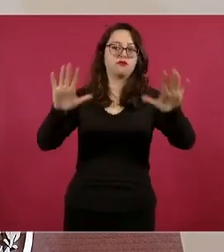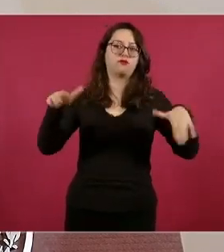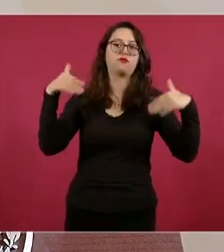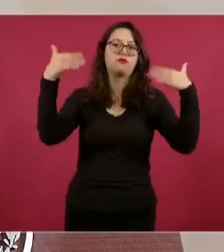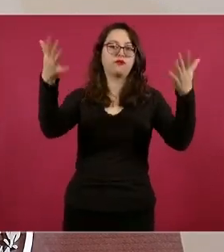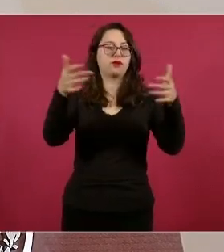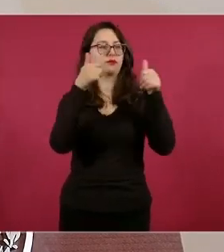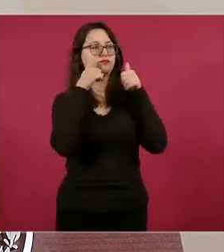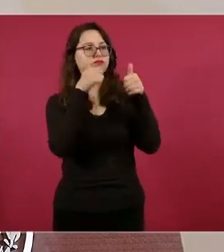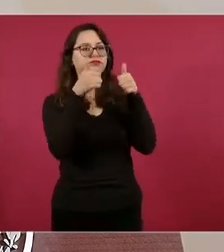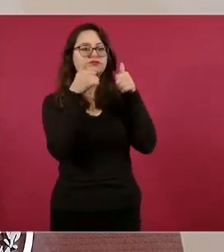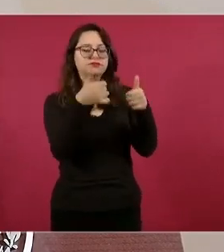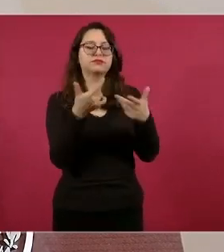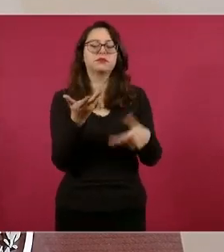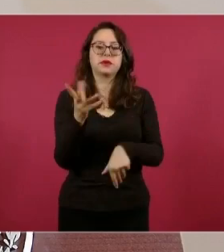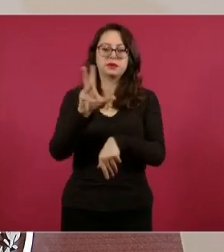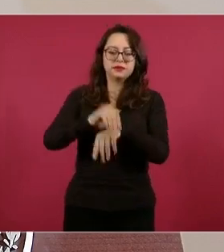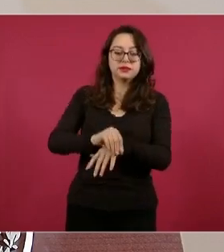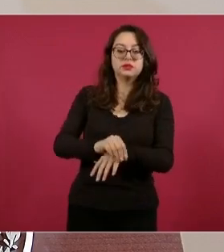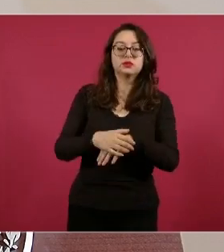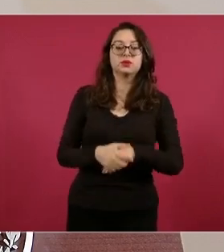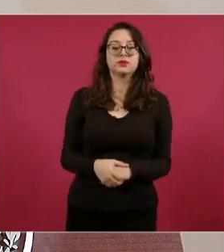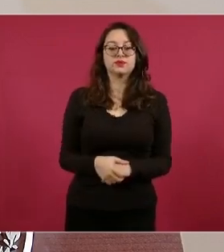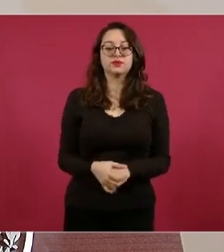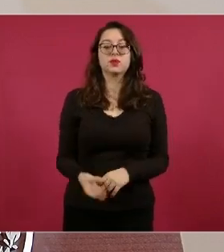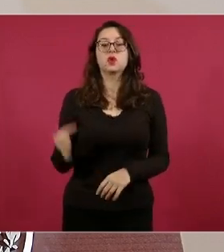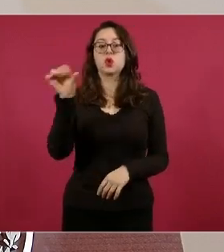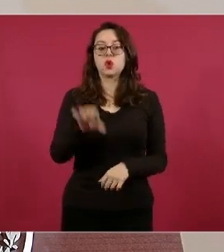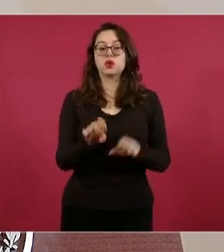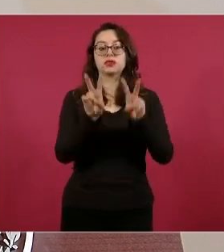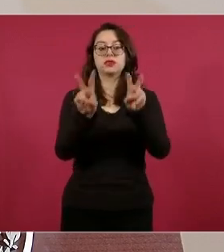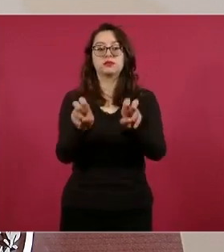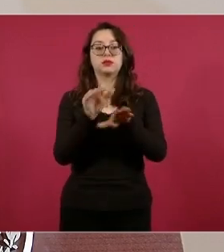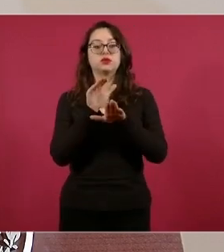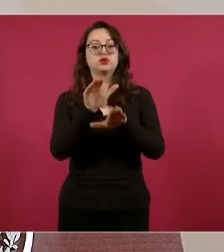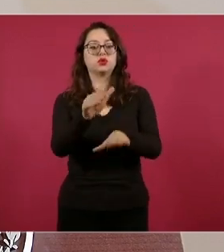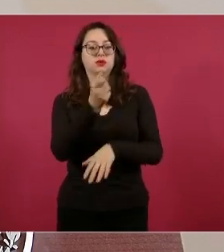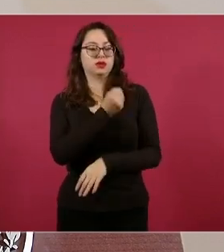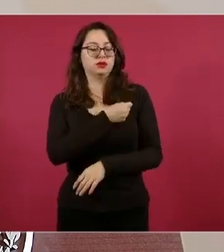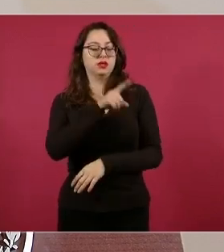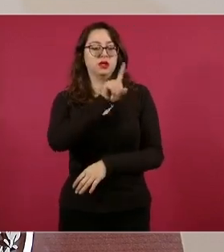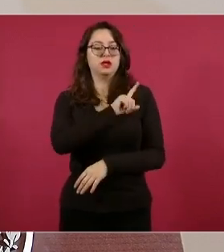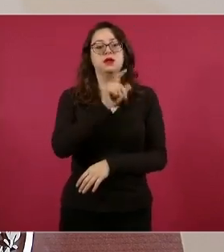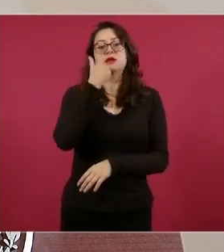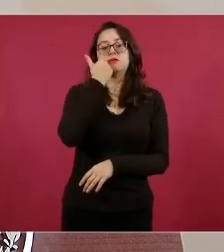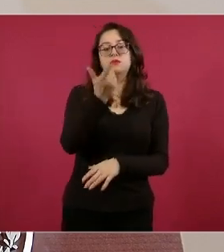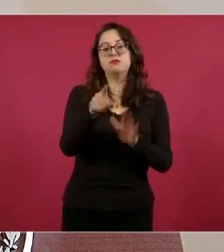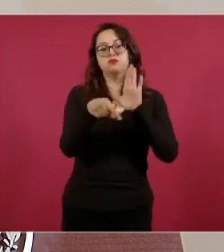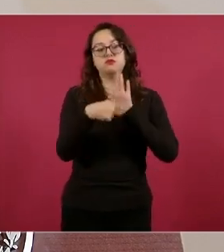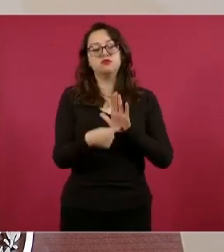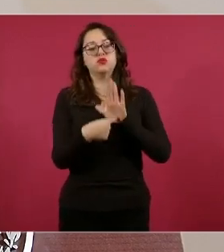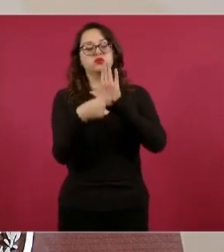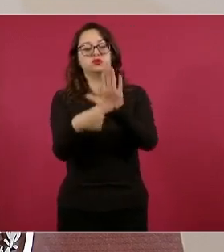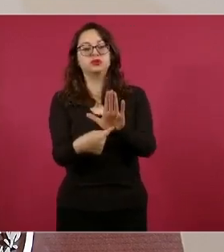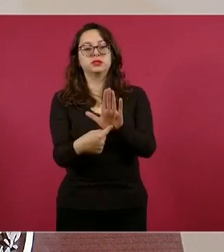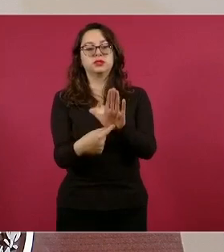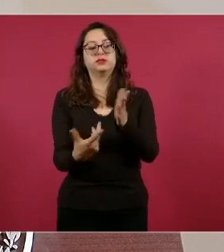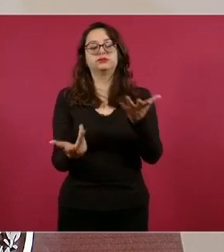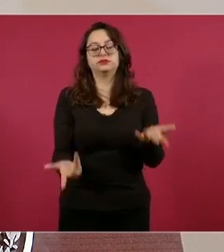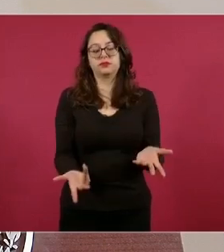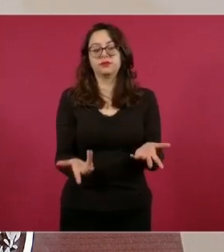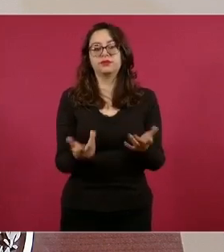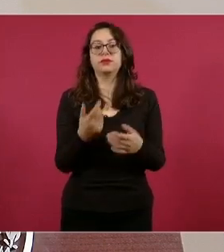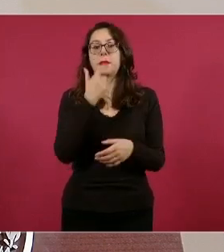La idea el día de hoy que es martes de la salud, es poder presentar Dentro de este paquete de